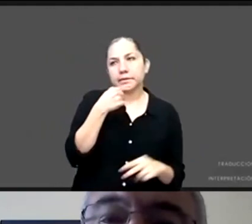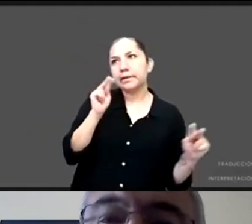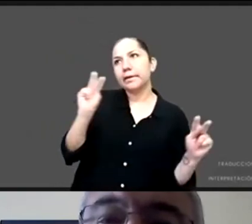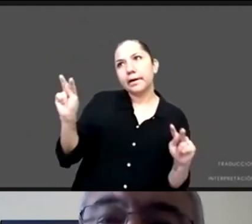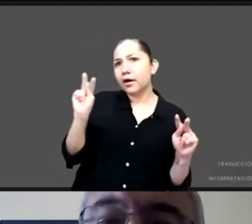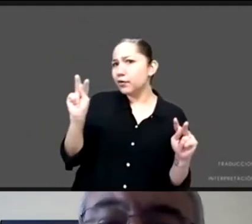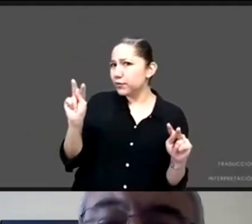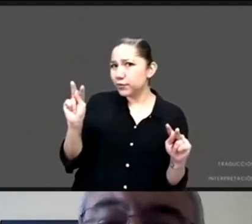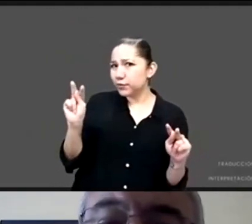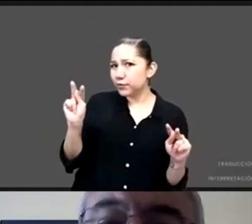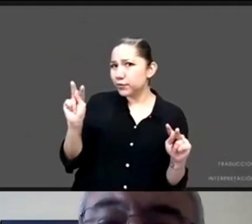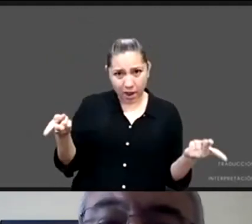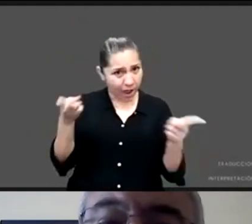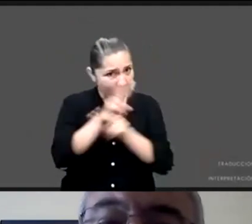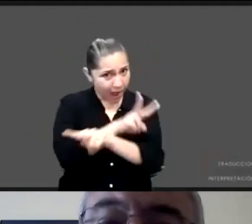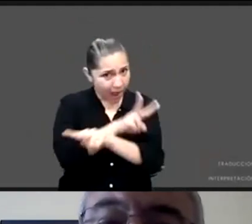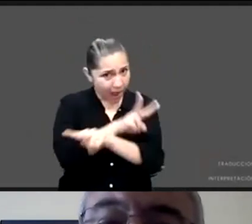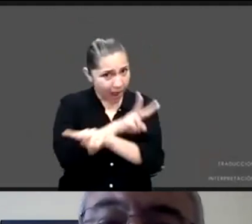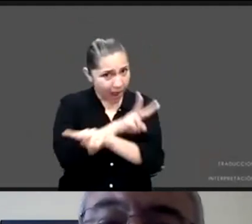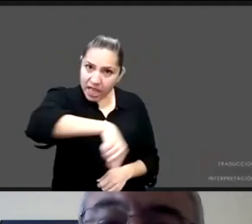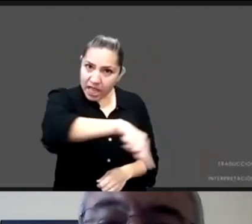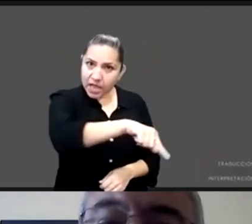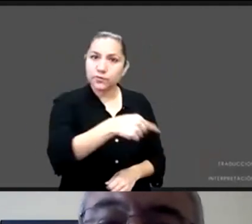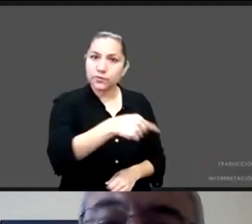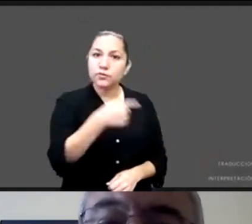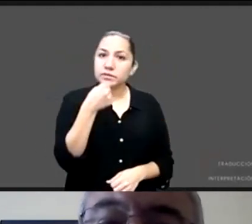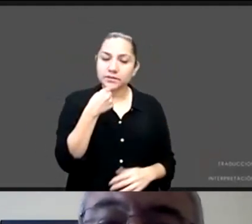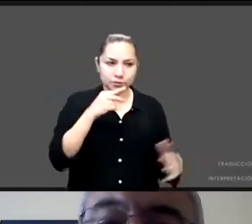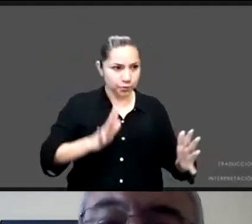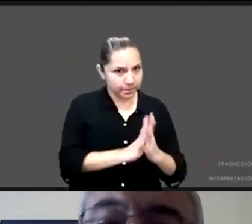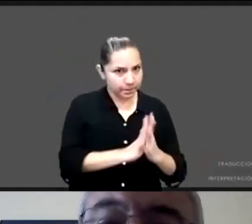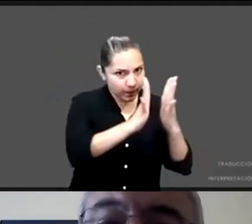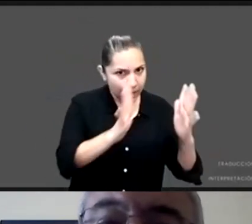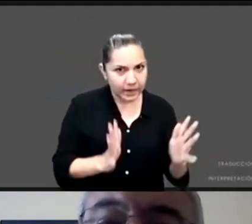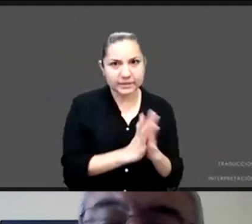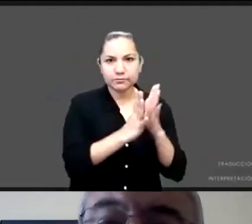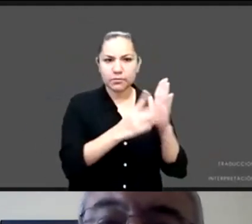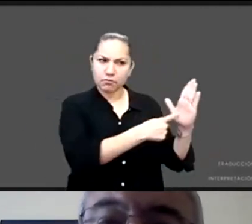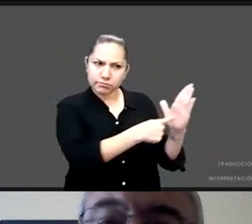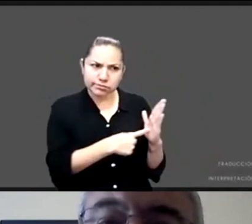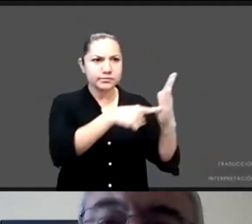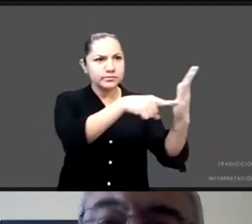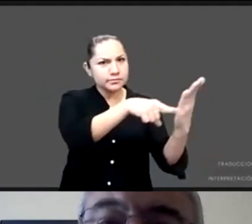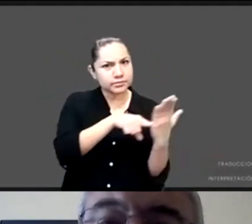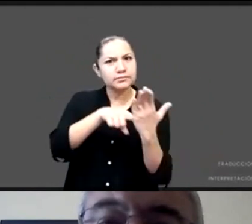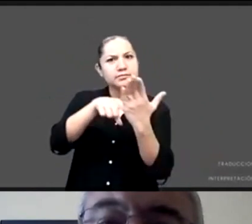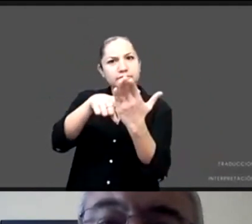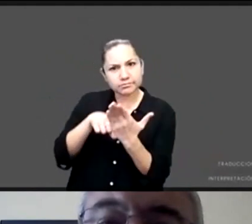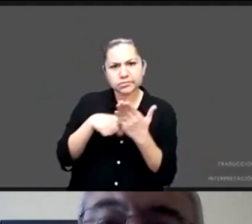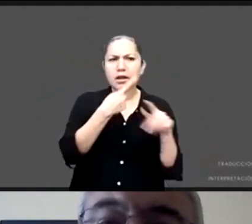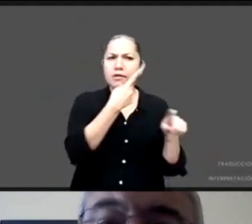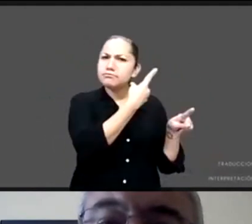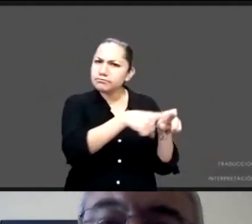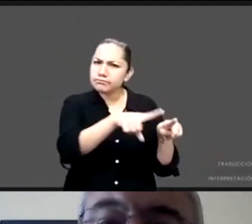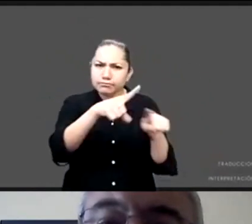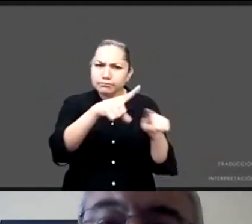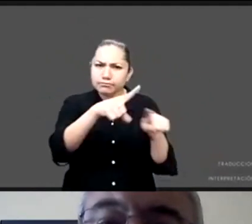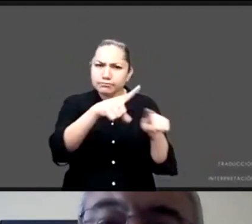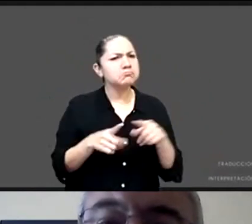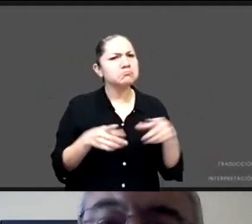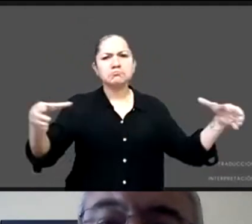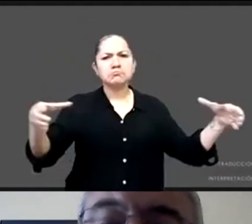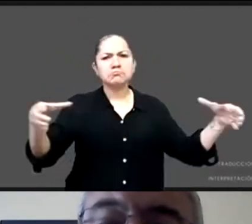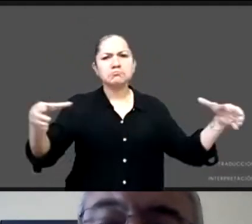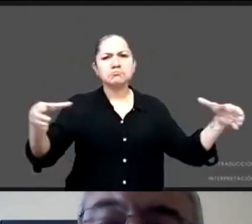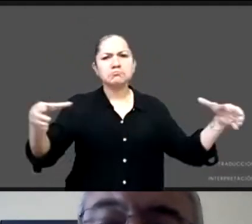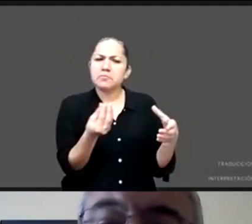ejemplo, tuvimos unos talleres de niños, como dato curioso, pero también muy, muy optimista. Todos los